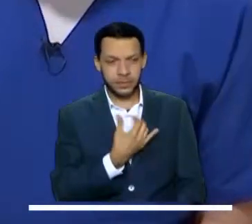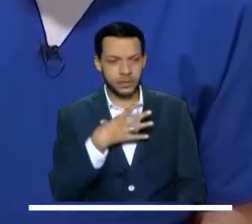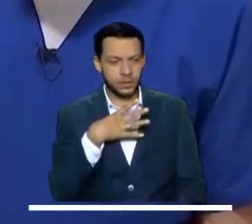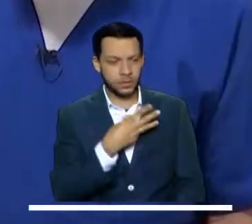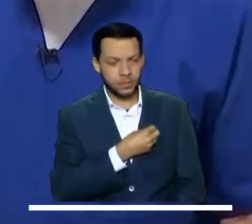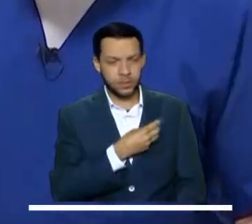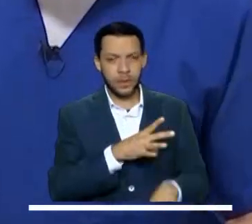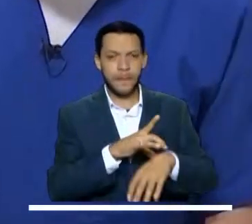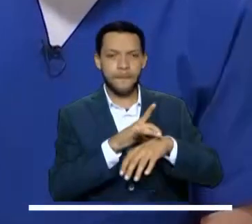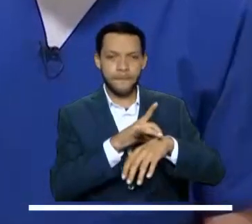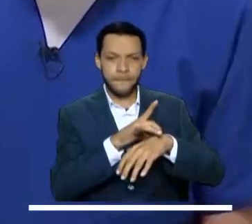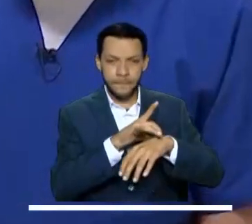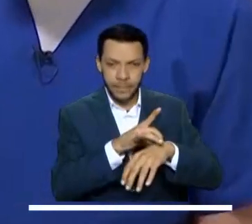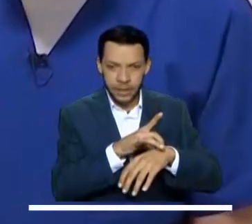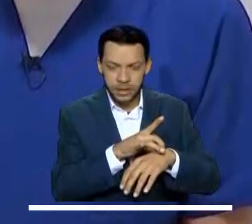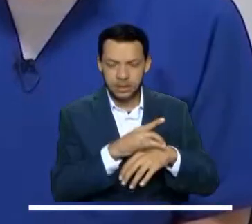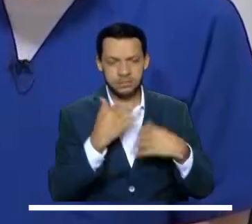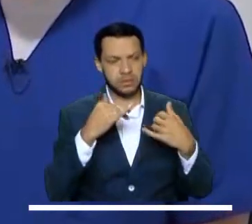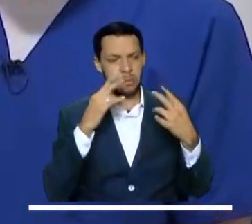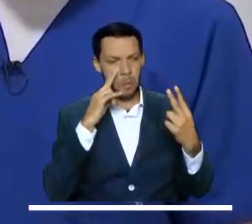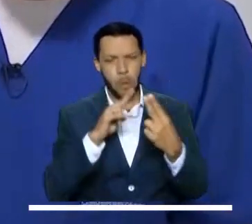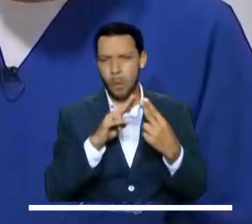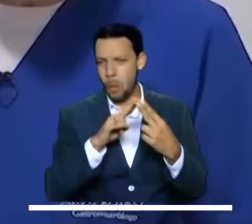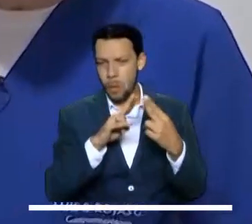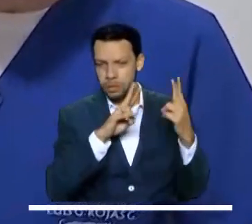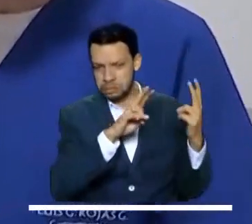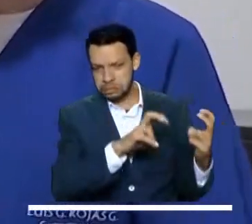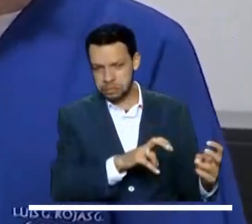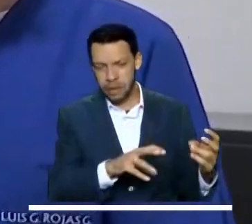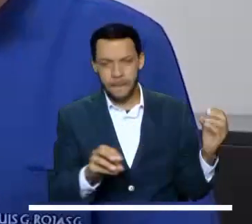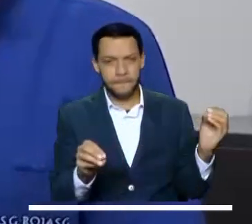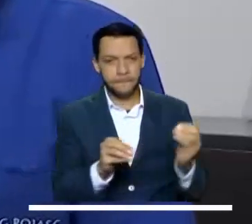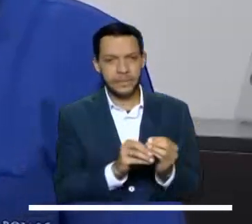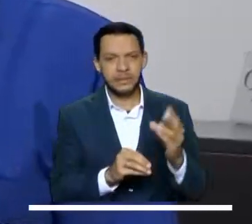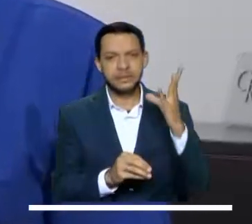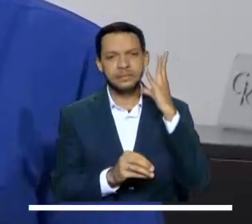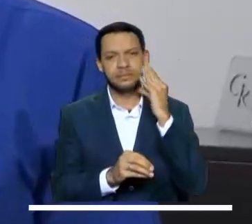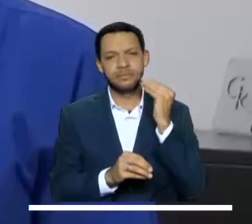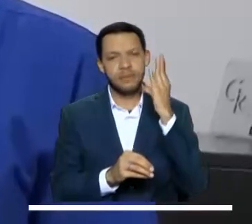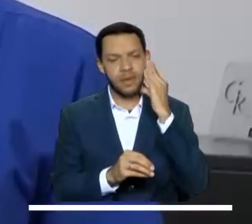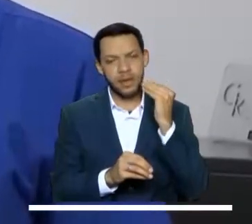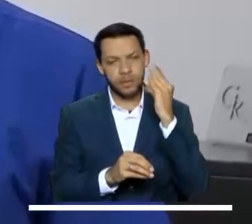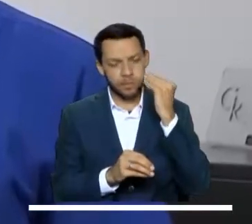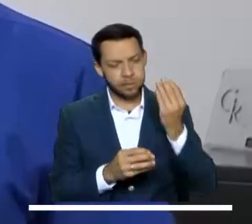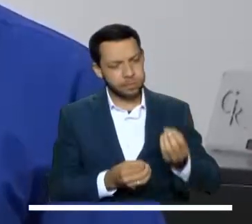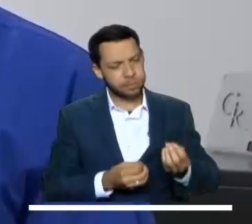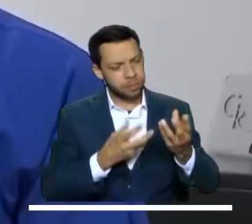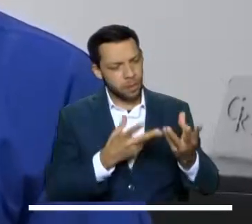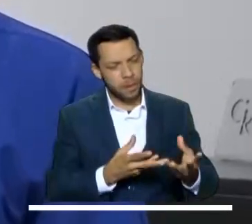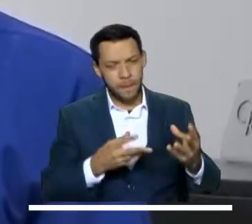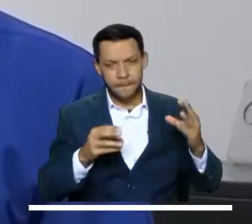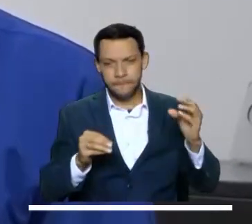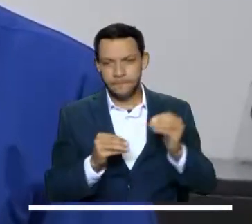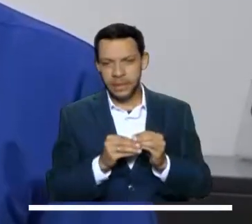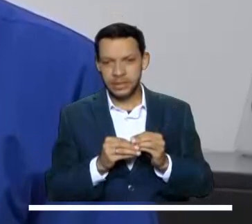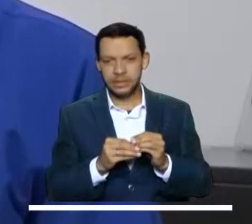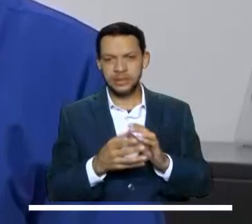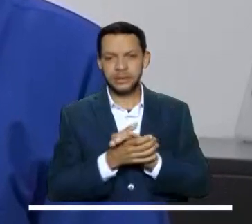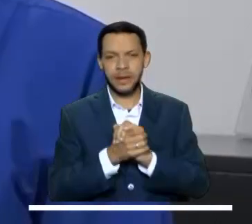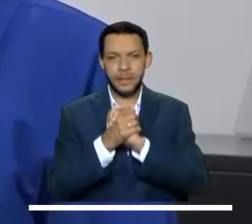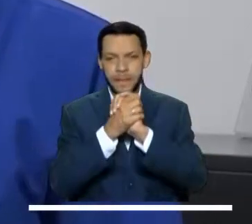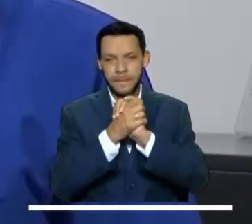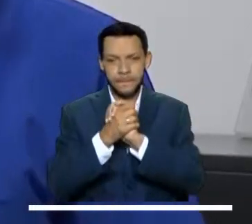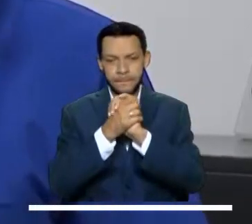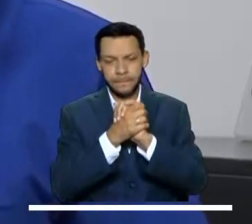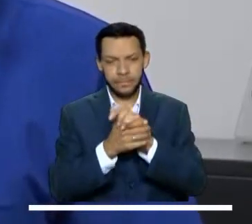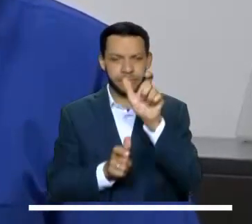médicos y personas con conocimiento y con mucha experiencia y obviamente con tantas amistades y pacientes